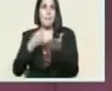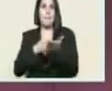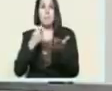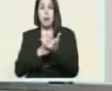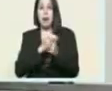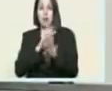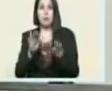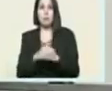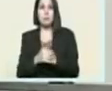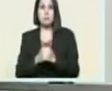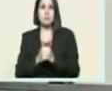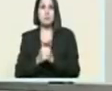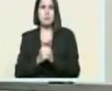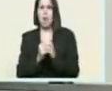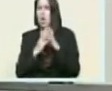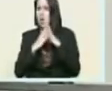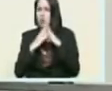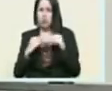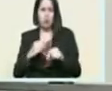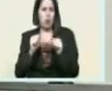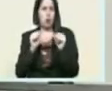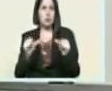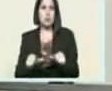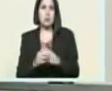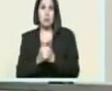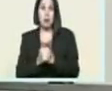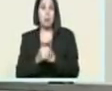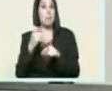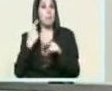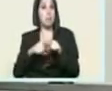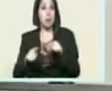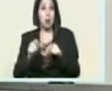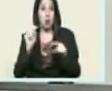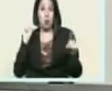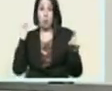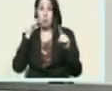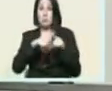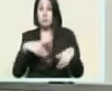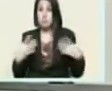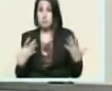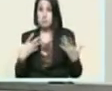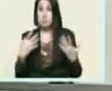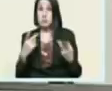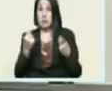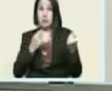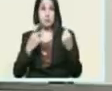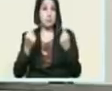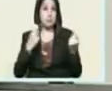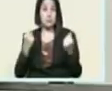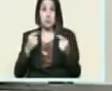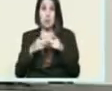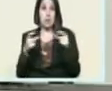el QR. Todos estos sistemas. Pero, objetivamente, el sistema